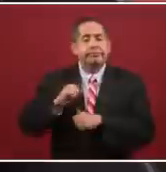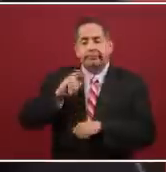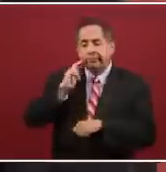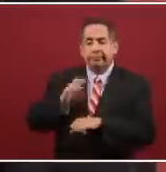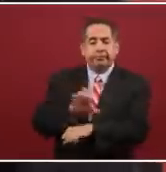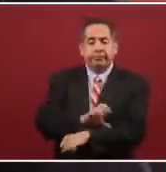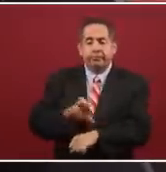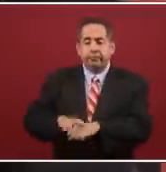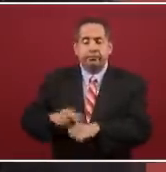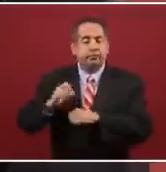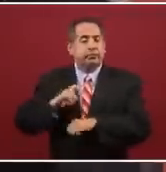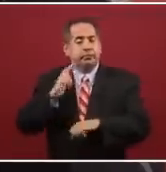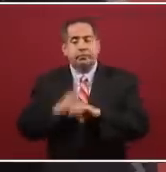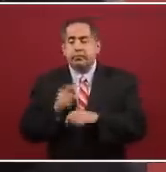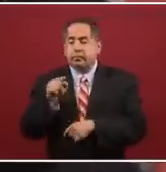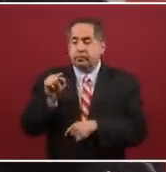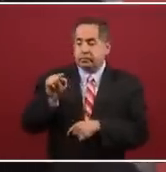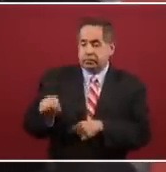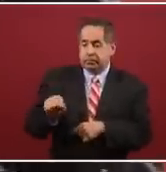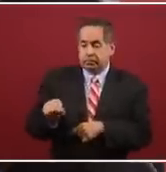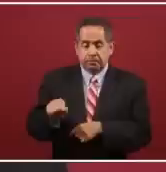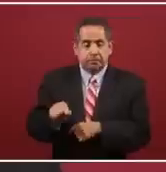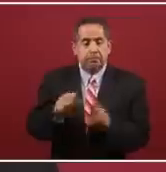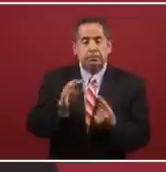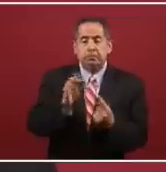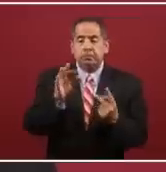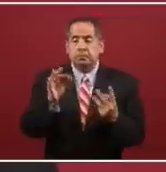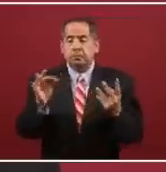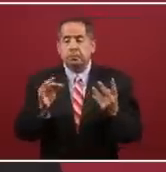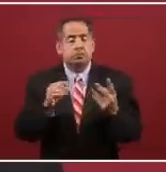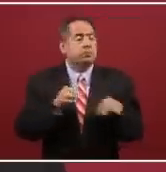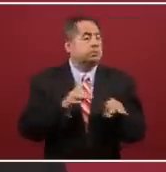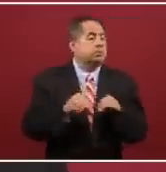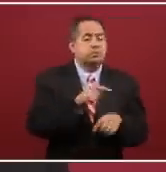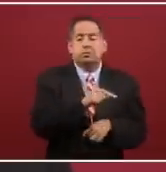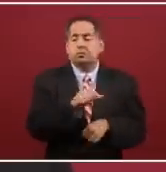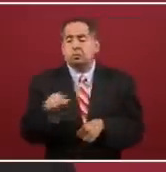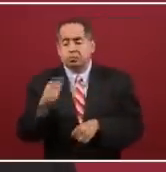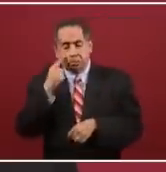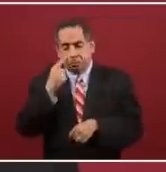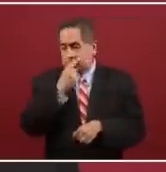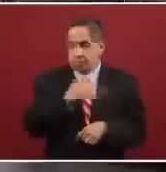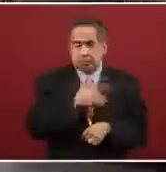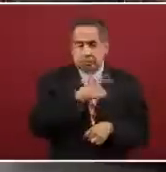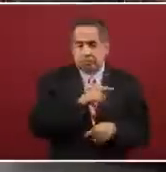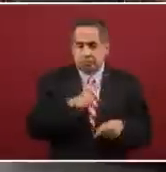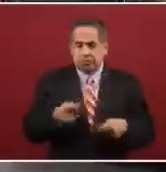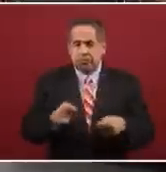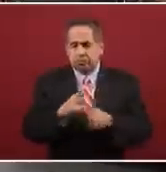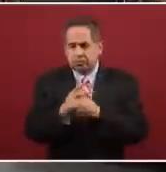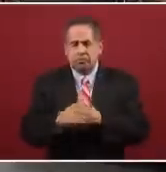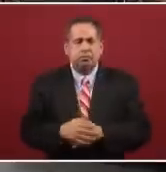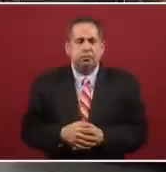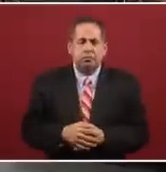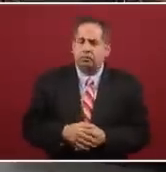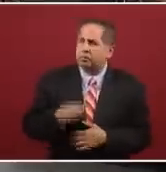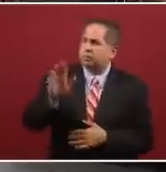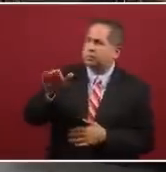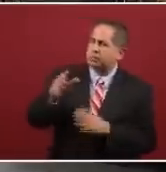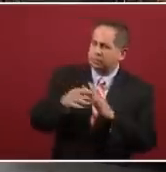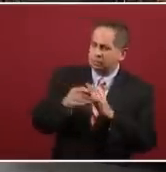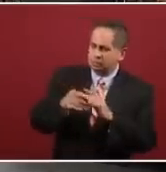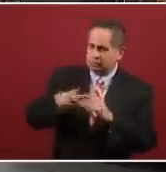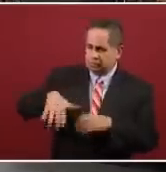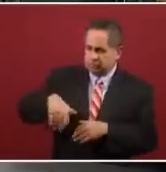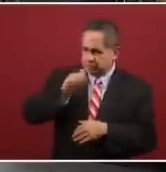que se les vaya dando opciones de trabajo en el país. Nada más para seguir un parte de